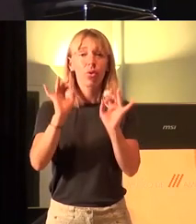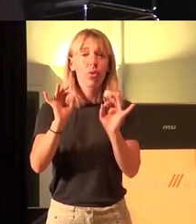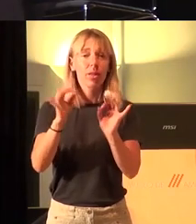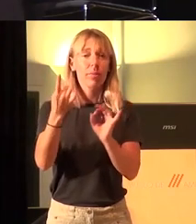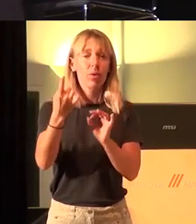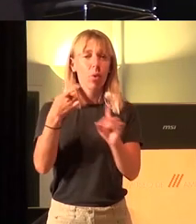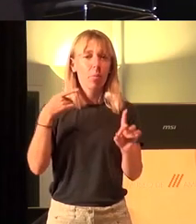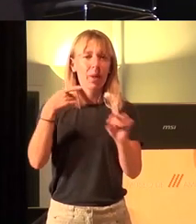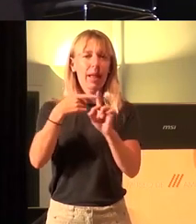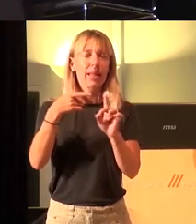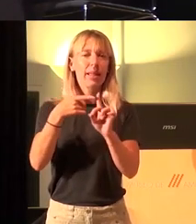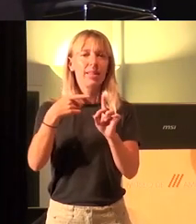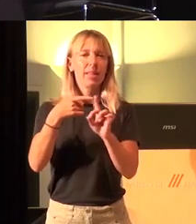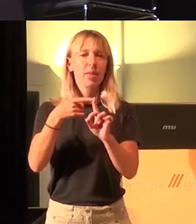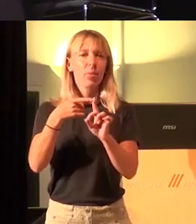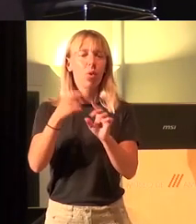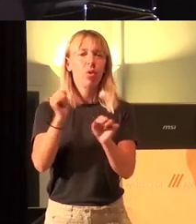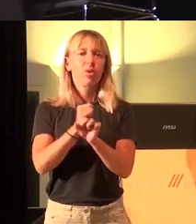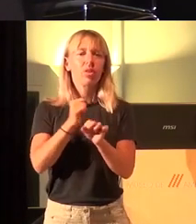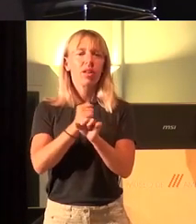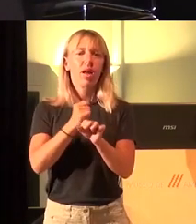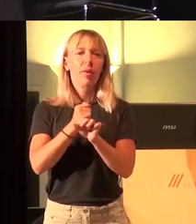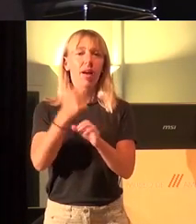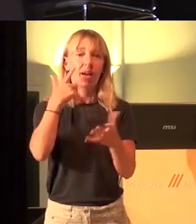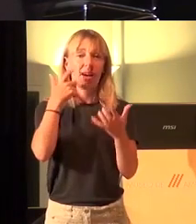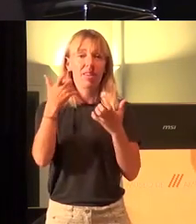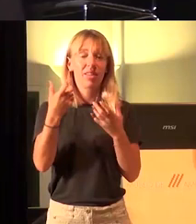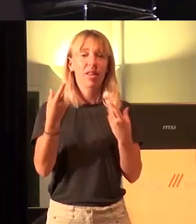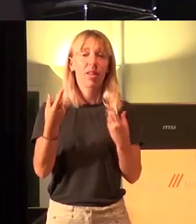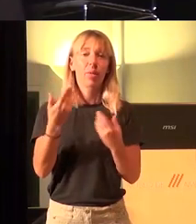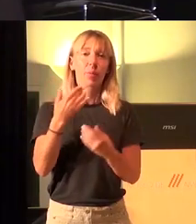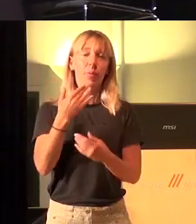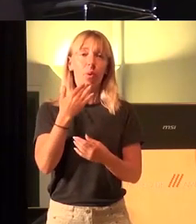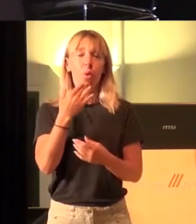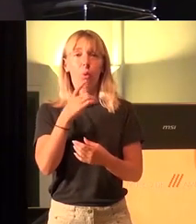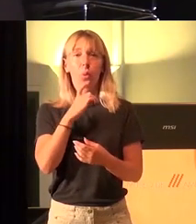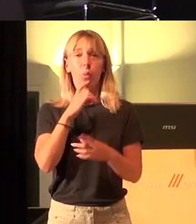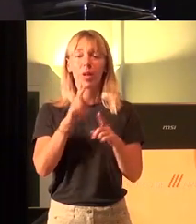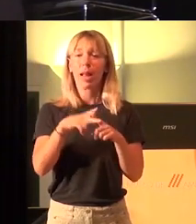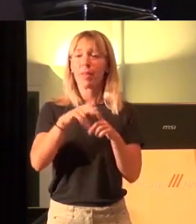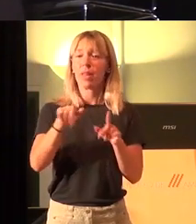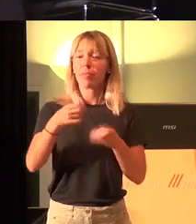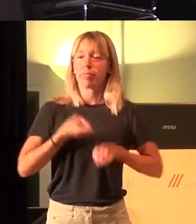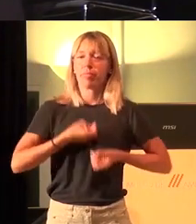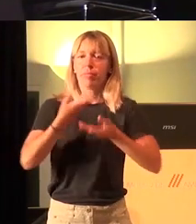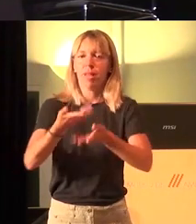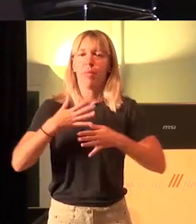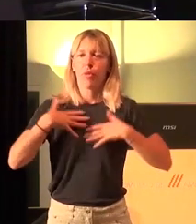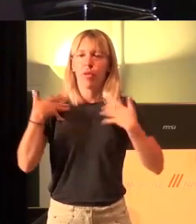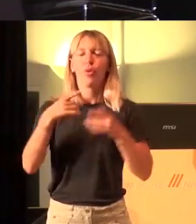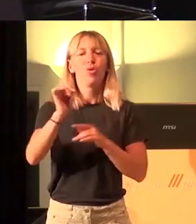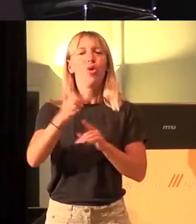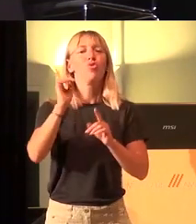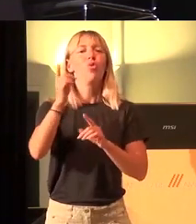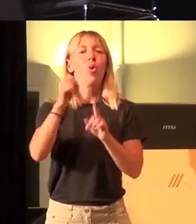concretamente uno de vuestros objetivos es trabajar el arte como herramienta para expresar las emociones, y no solo